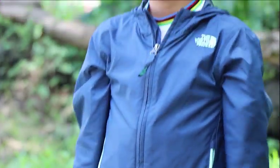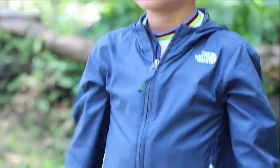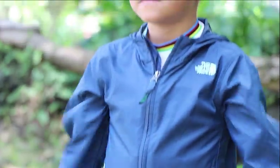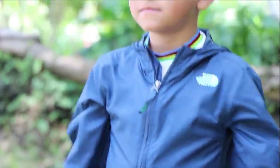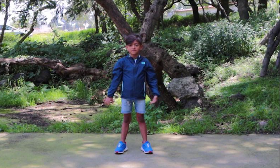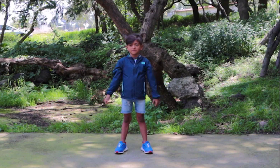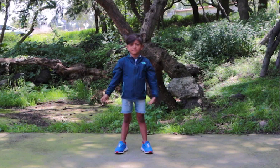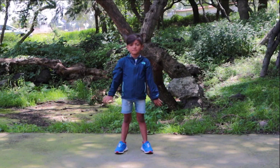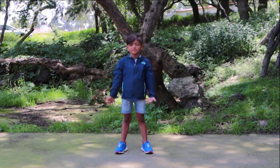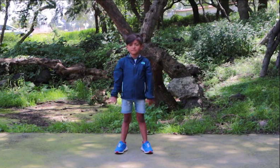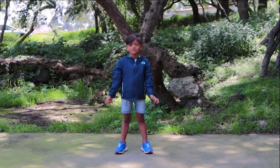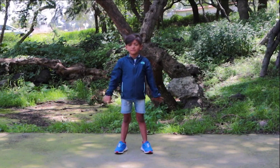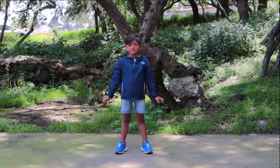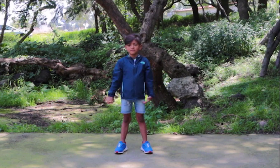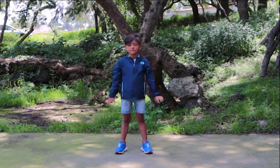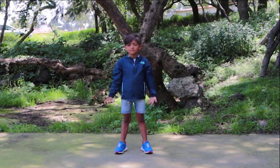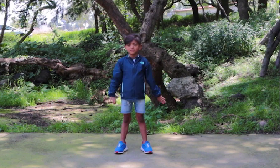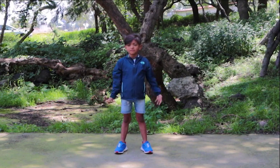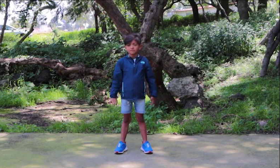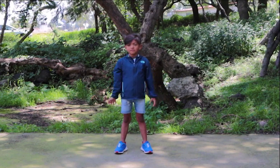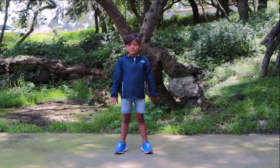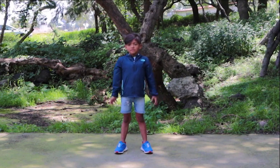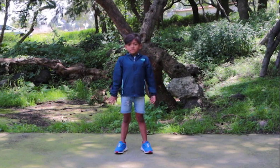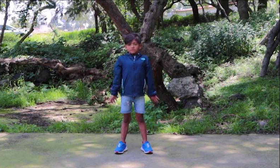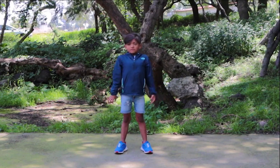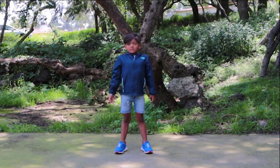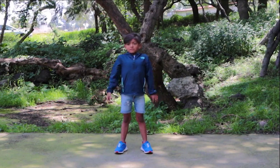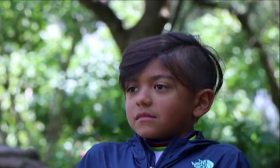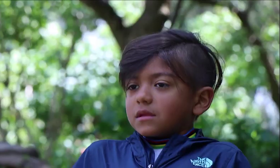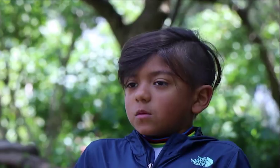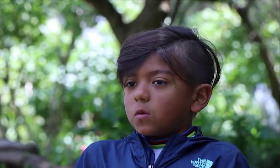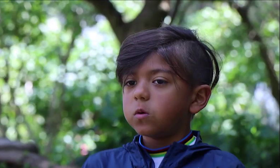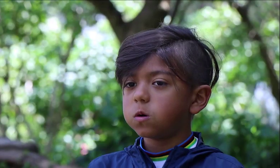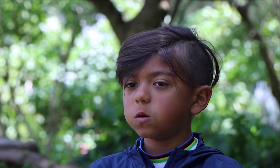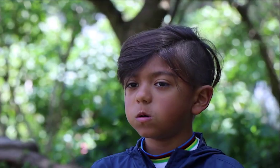nuestros brazos para descansar, respiramos.